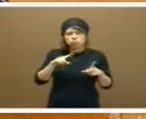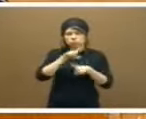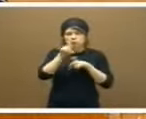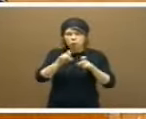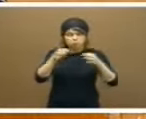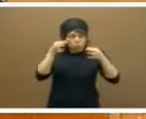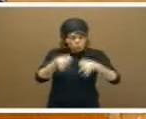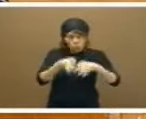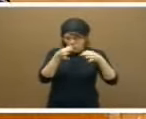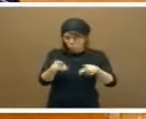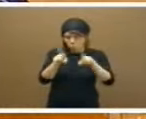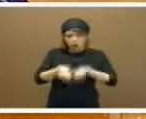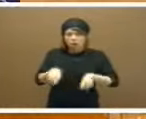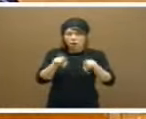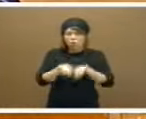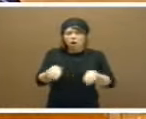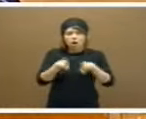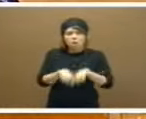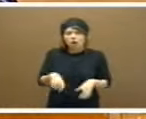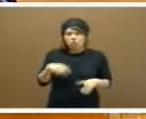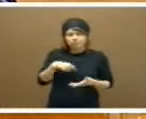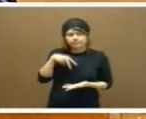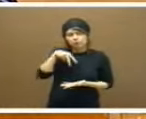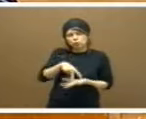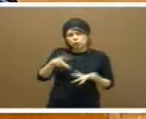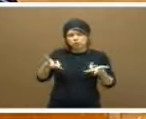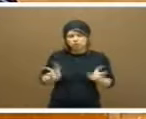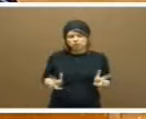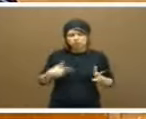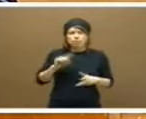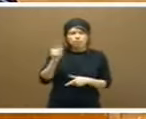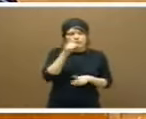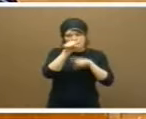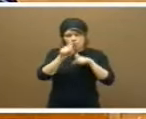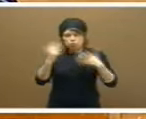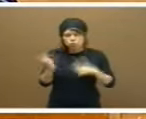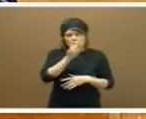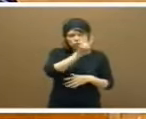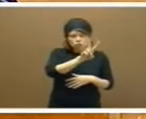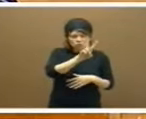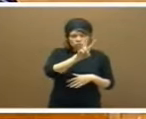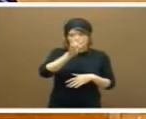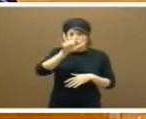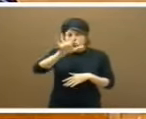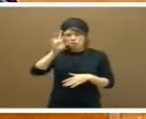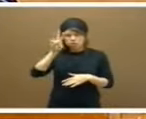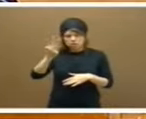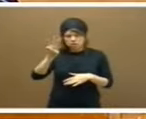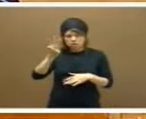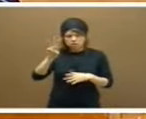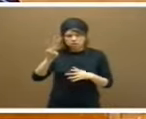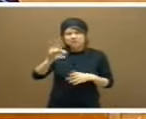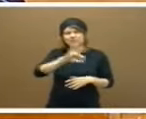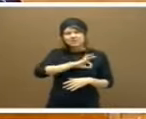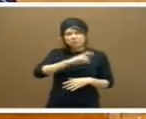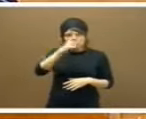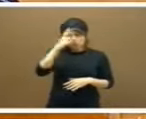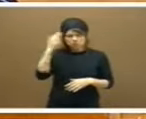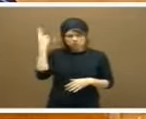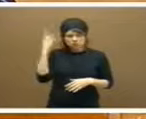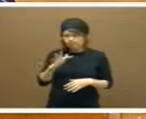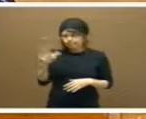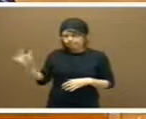como siempre viene siendo habitual, desde sus escaños. La primera de ellas, la número 253, del señor Escobar Muñoz, que